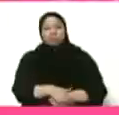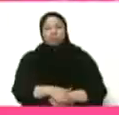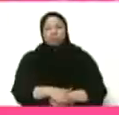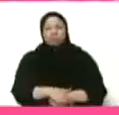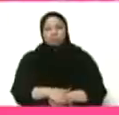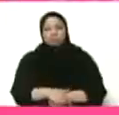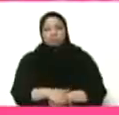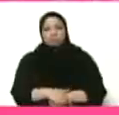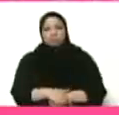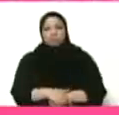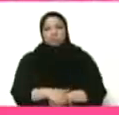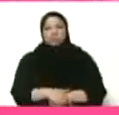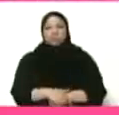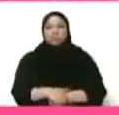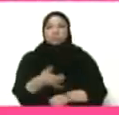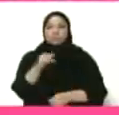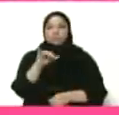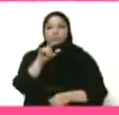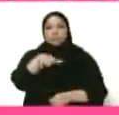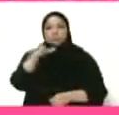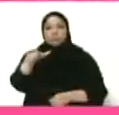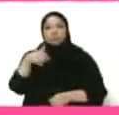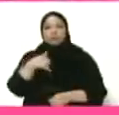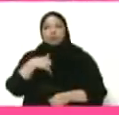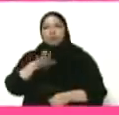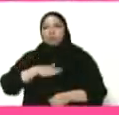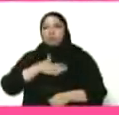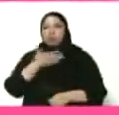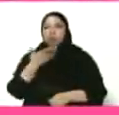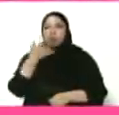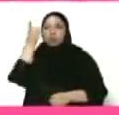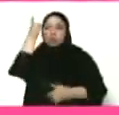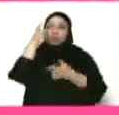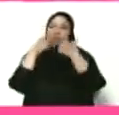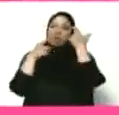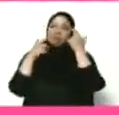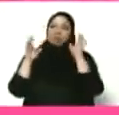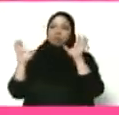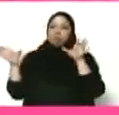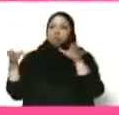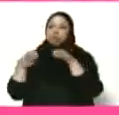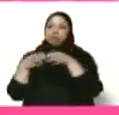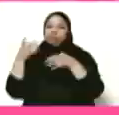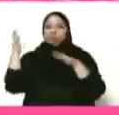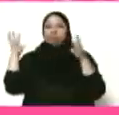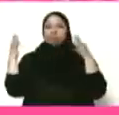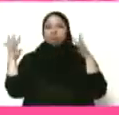Si alguien quiere ser de un grupo, diga, yo soy del grupo chavista.